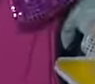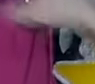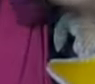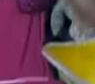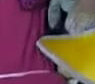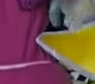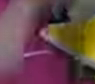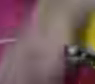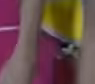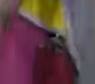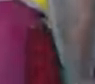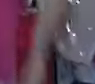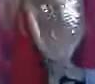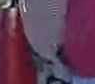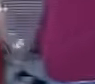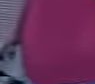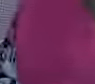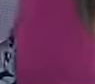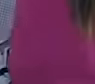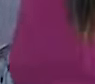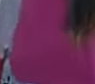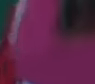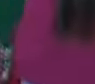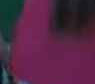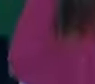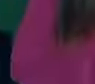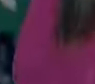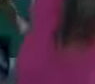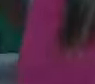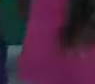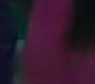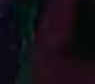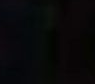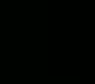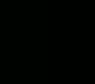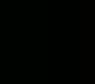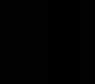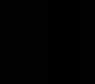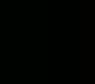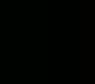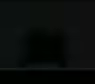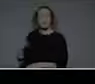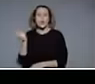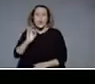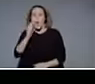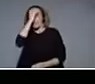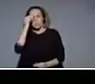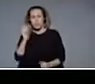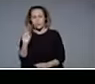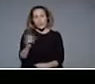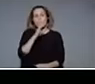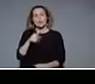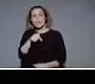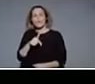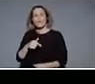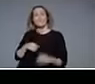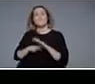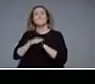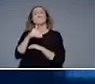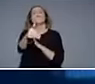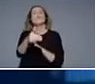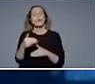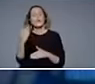que canten ahora los caraduras. Nos vamos al escenario. Gracias, chicas, enhorabuena por la actuación. Vamos a escuchar a Jorge Miguel, su director. Al olvido, porque son la cantera de nuestro carnaval, el